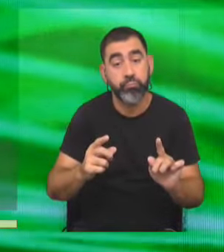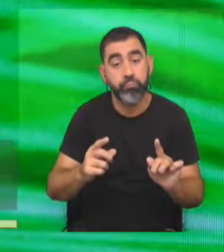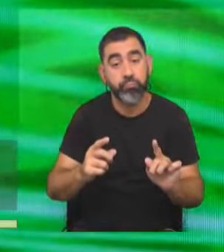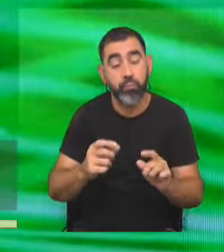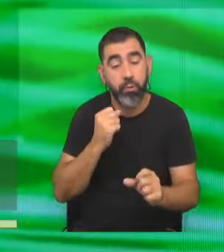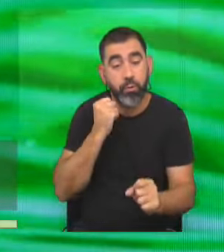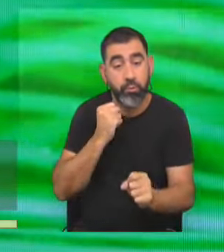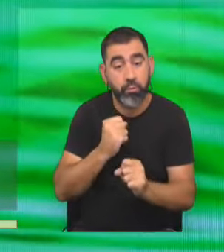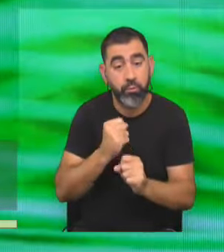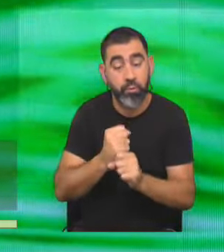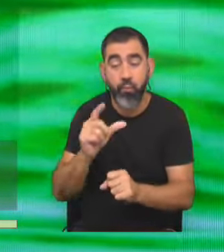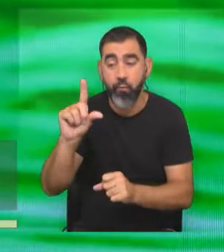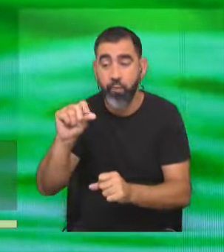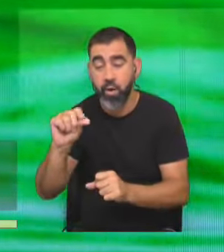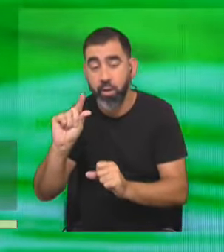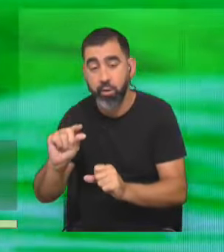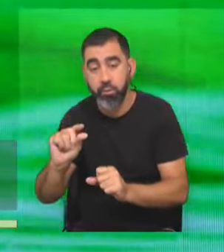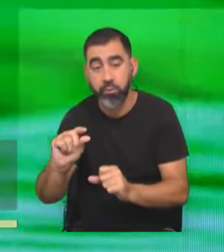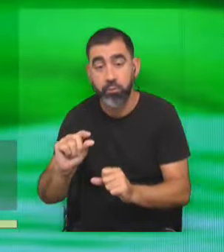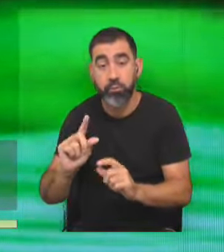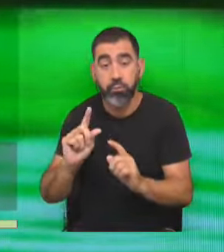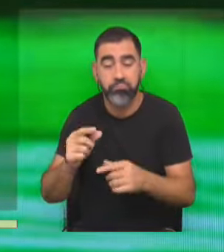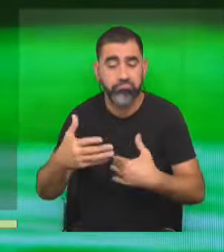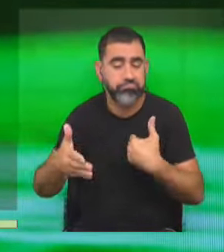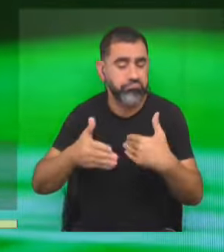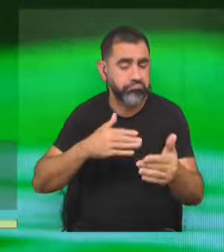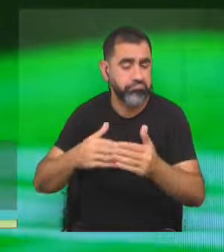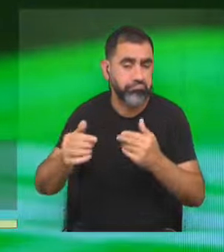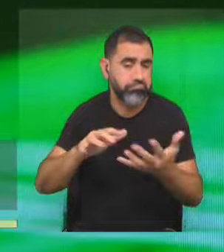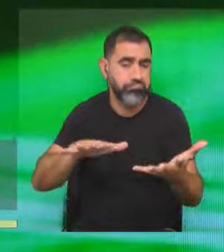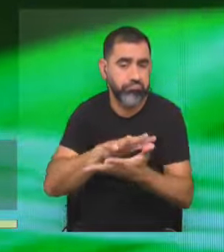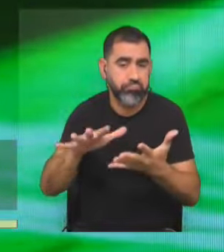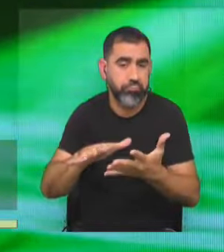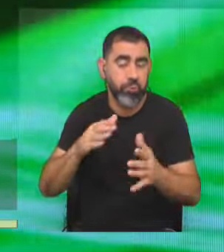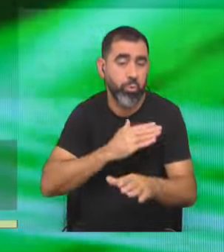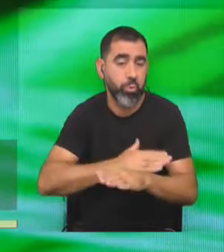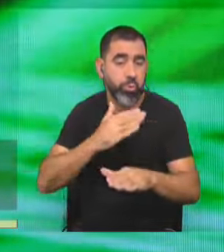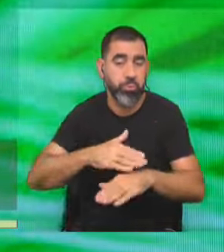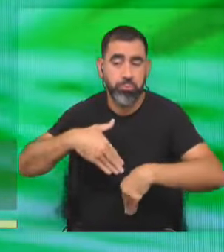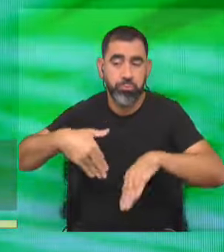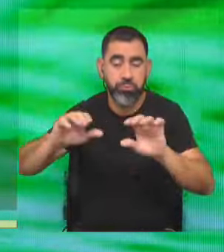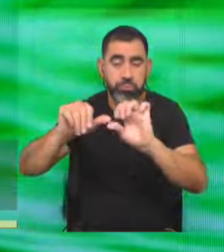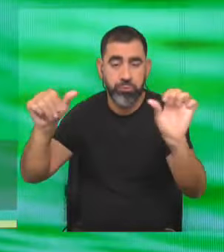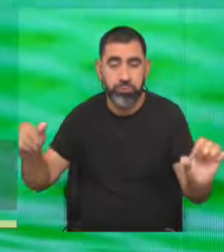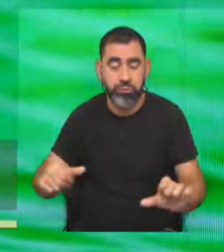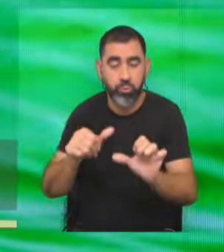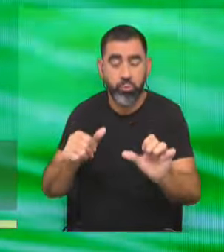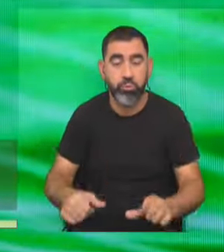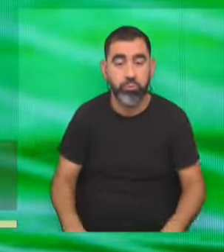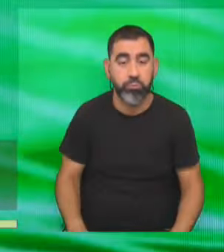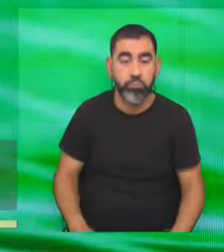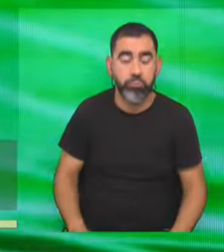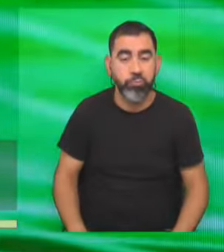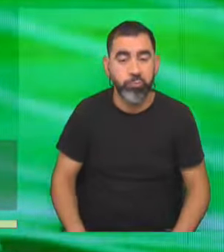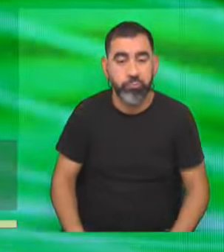trabajo barata y dispuesta a a este asumir las consecuencias de los actos que conlleva involucrarse en